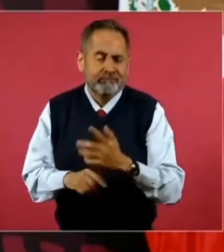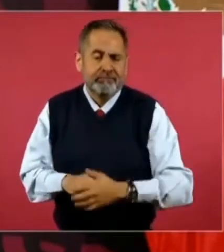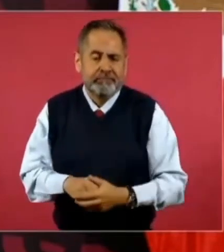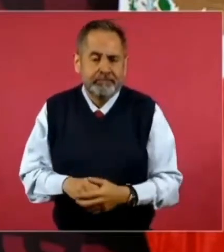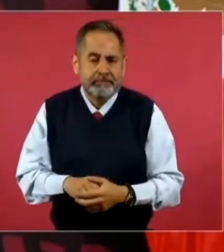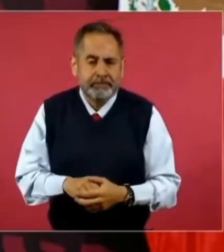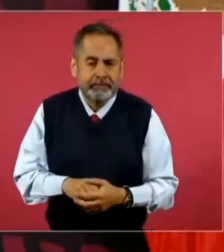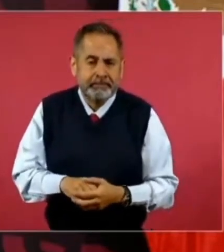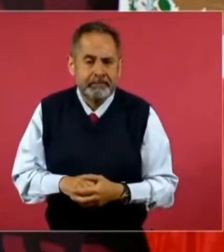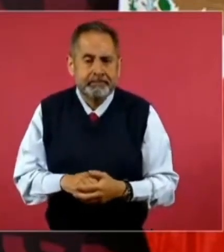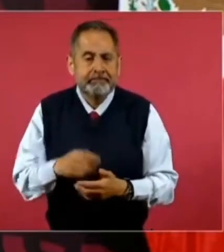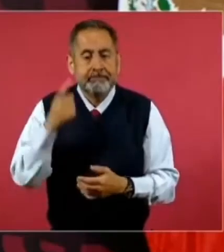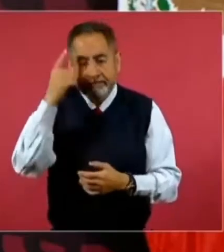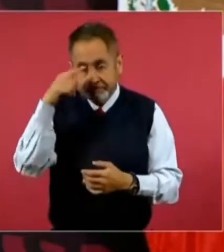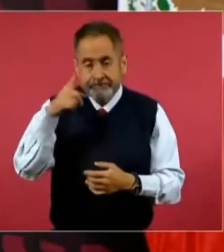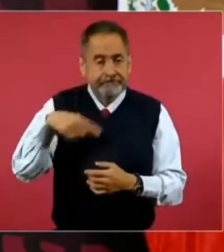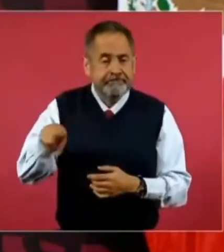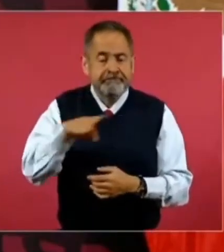para contrarrestar